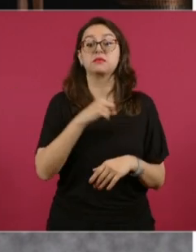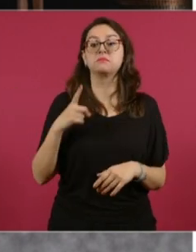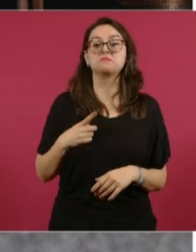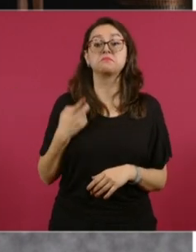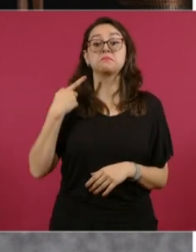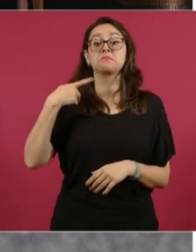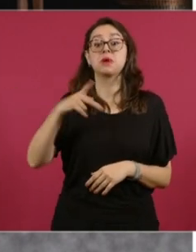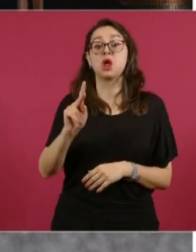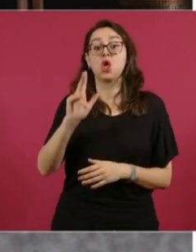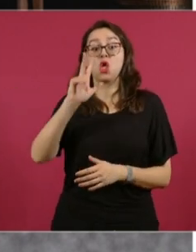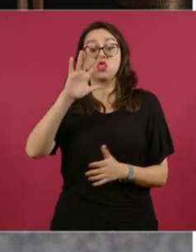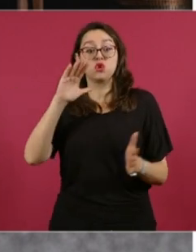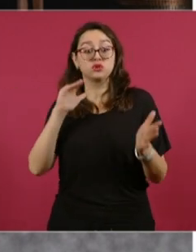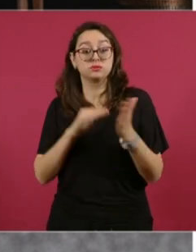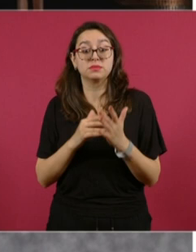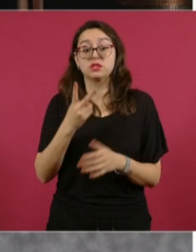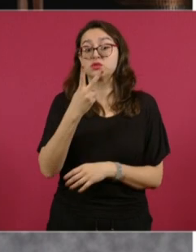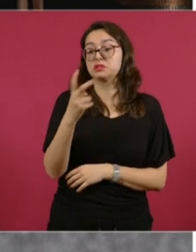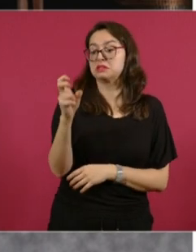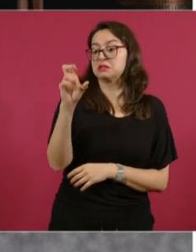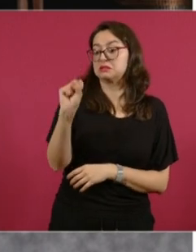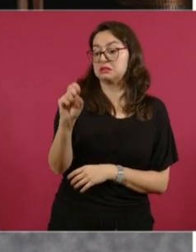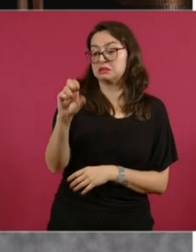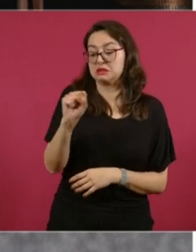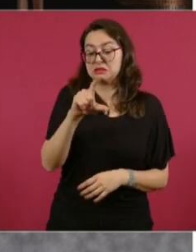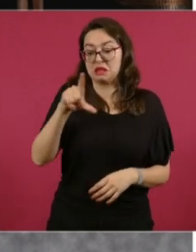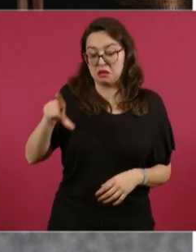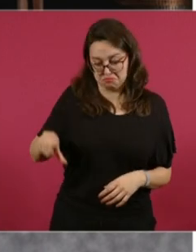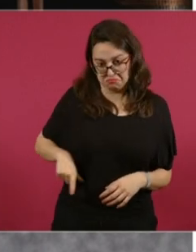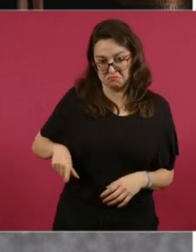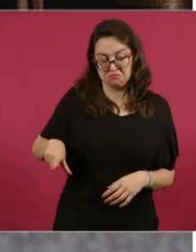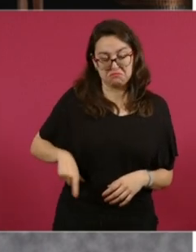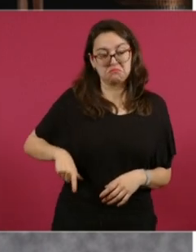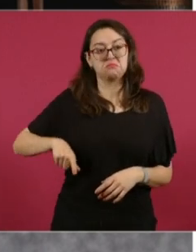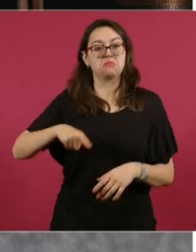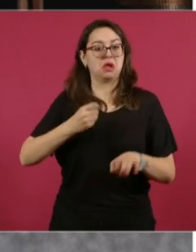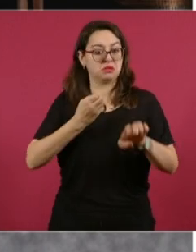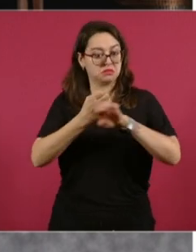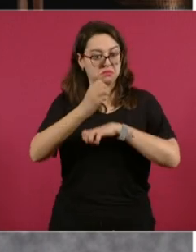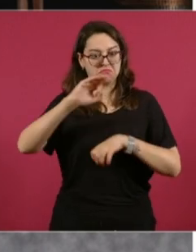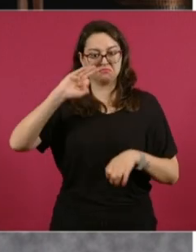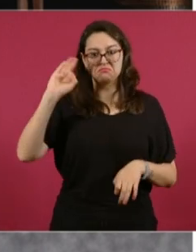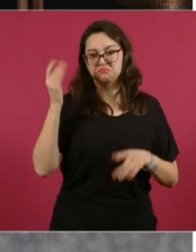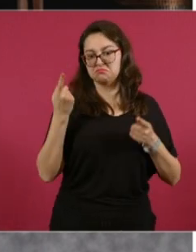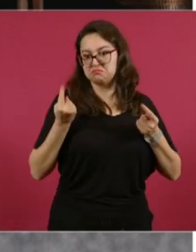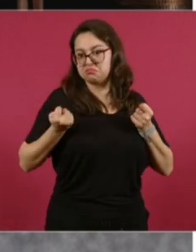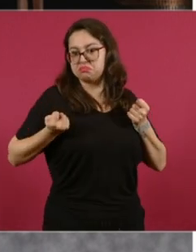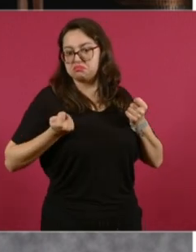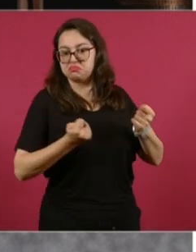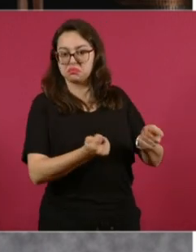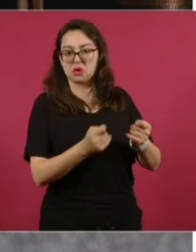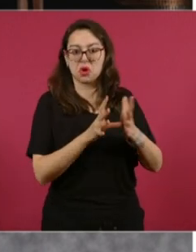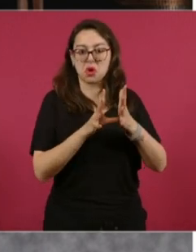2.560 funcionarias y funcionarios federales que hoy violan este principio constitucional.